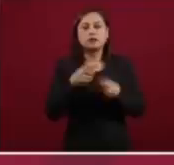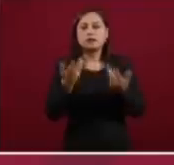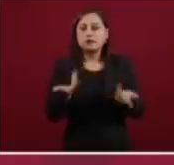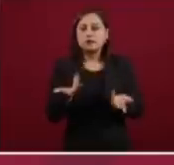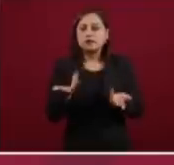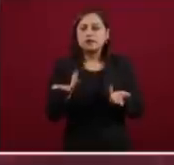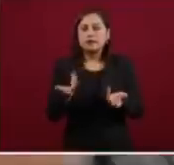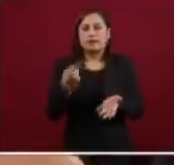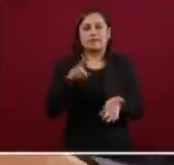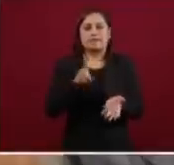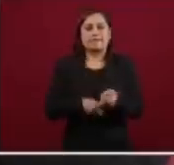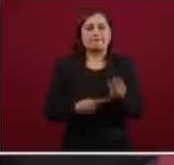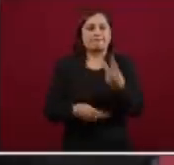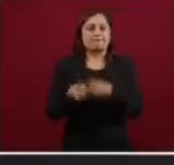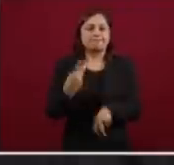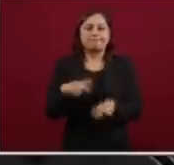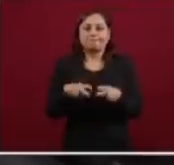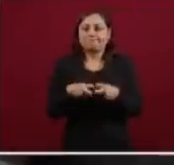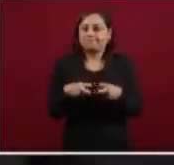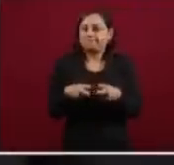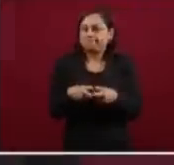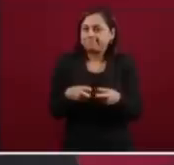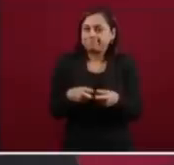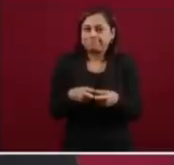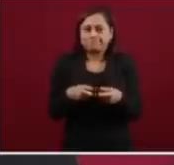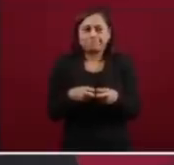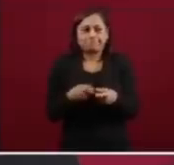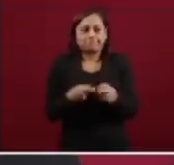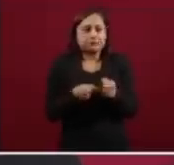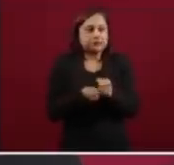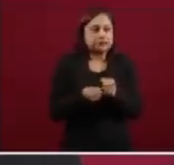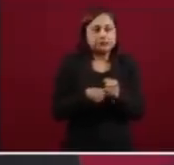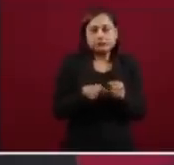o sea más en esta etapa